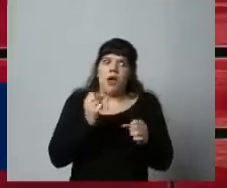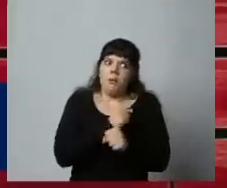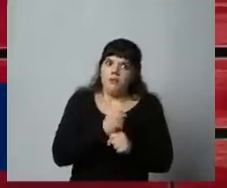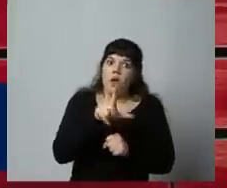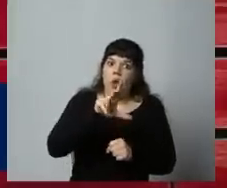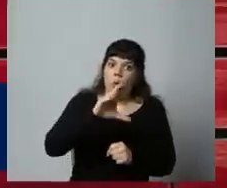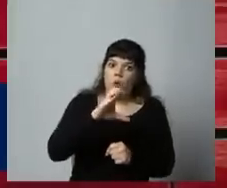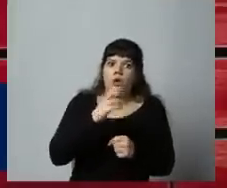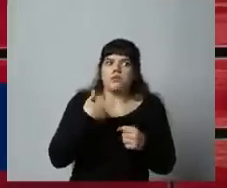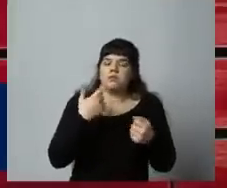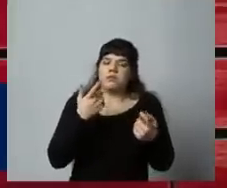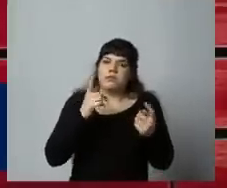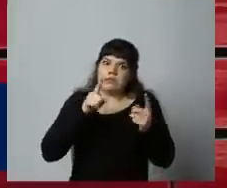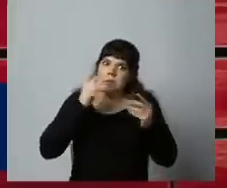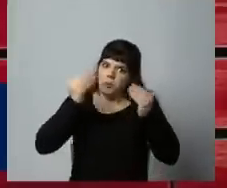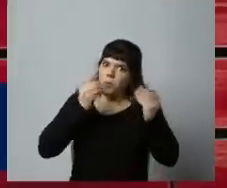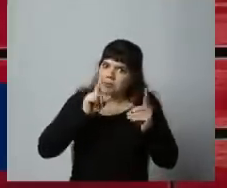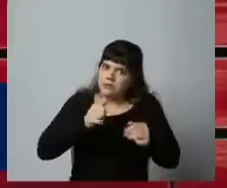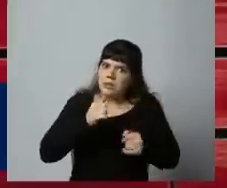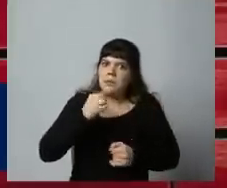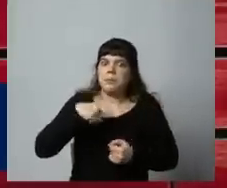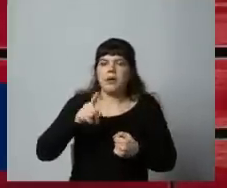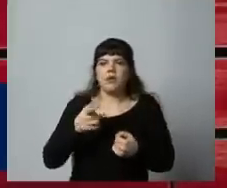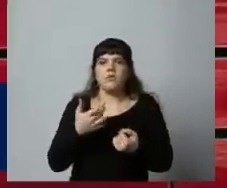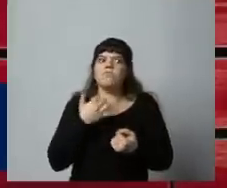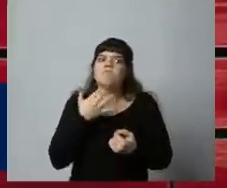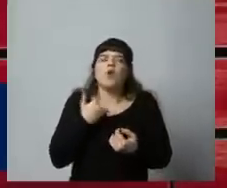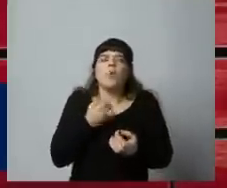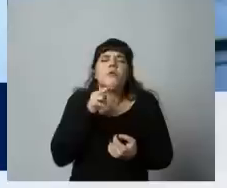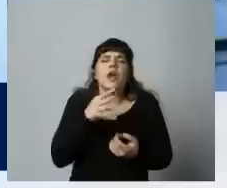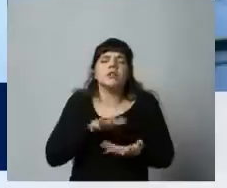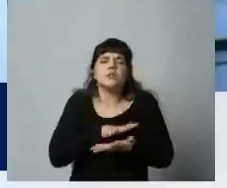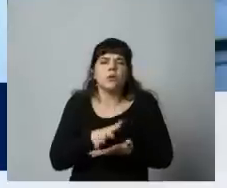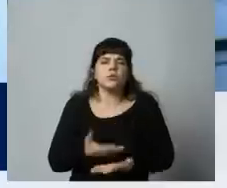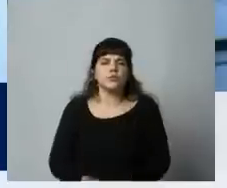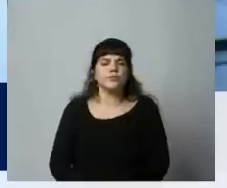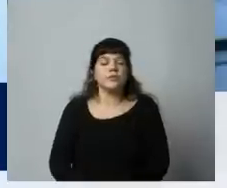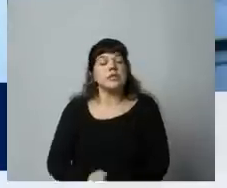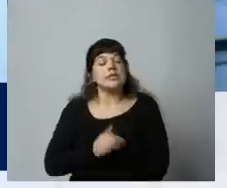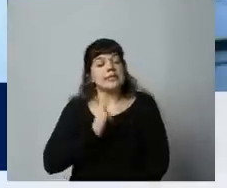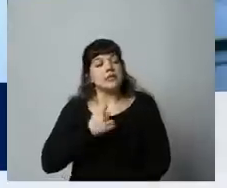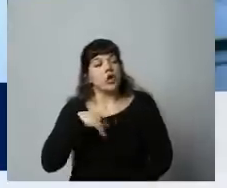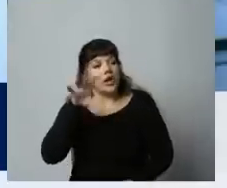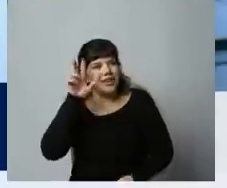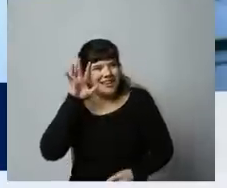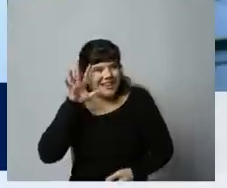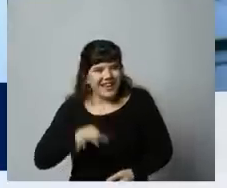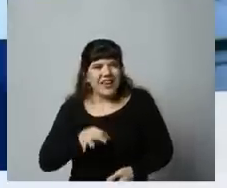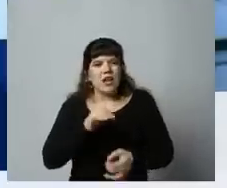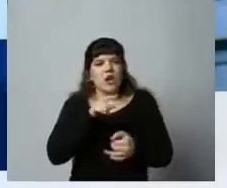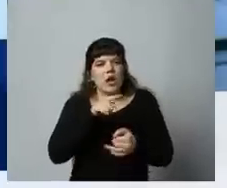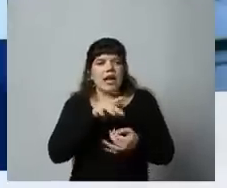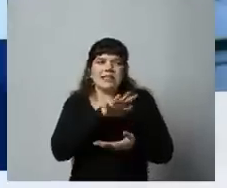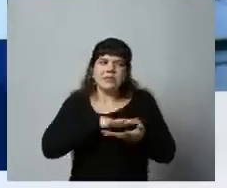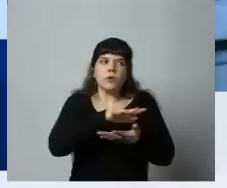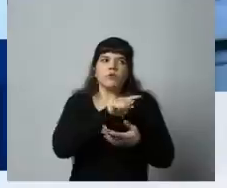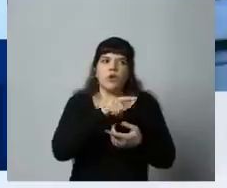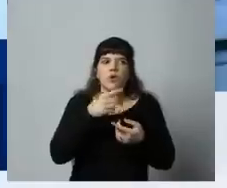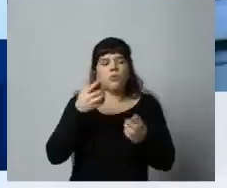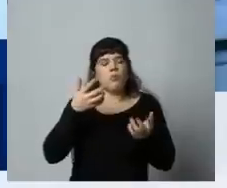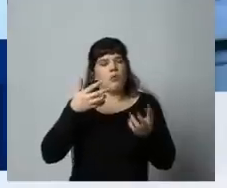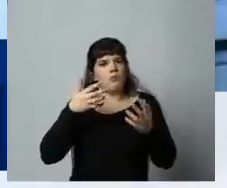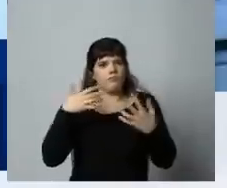que me parece como preocupante pero no sé cómo la ves vos Sí yo creo que sí que va a ser un periodo probablemente de Gran movilización